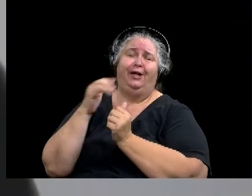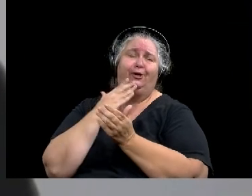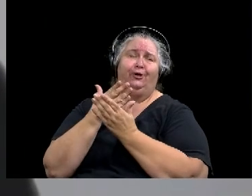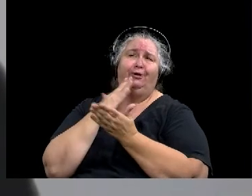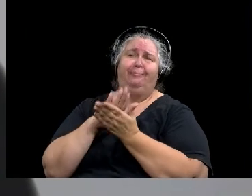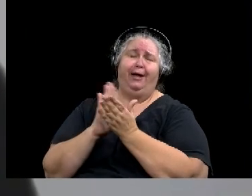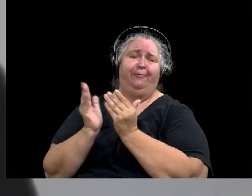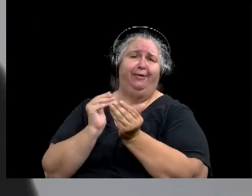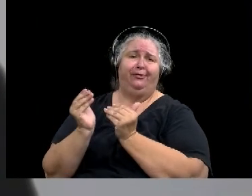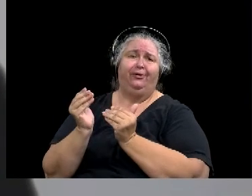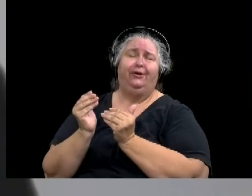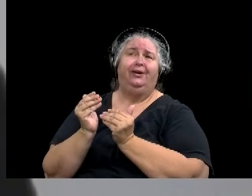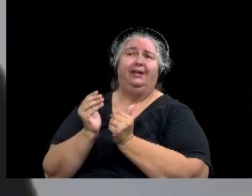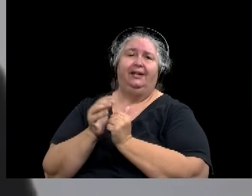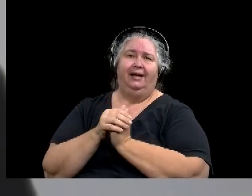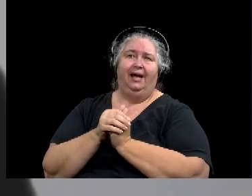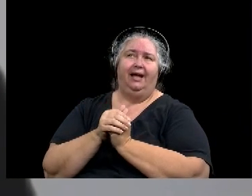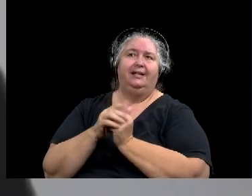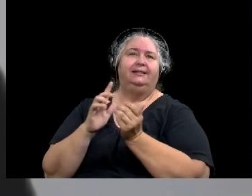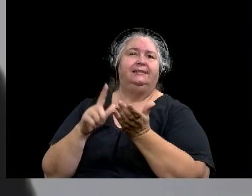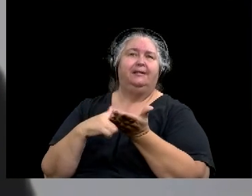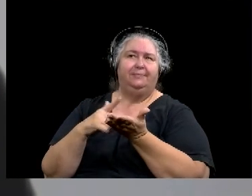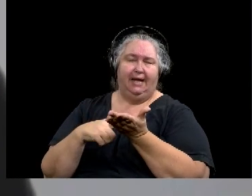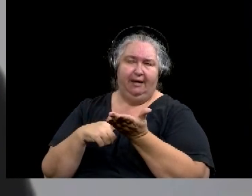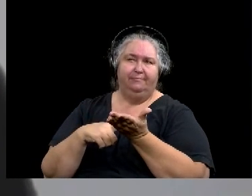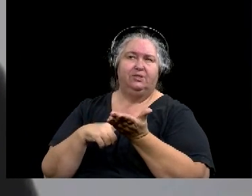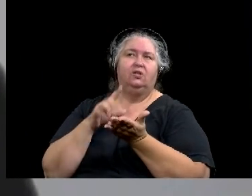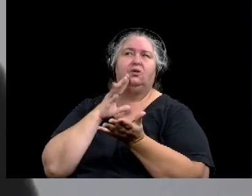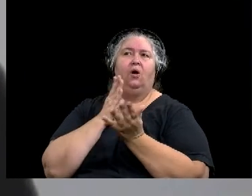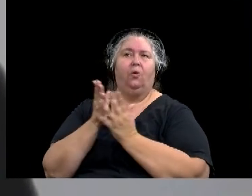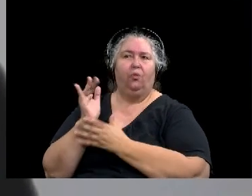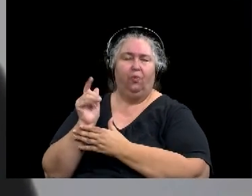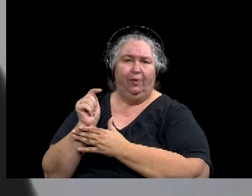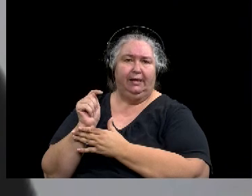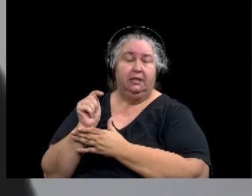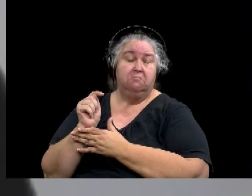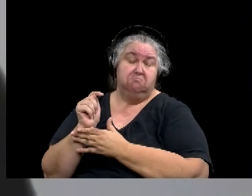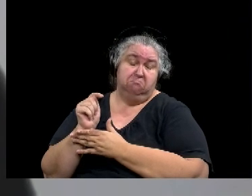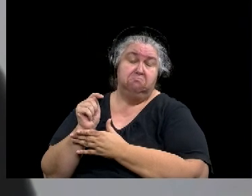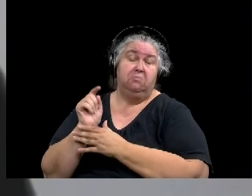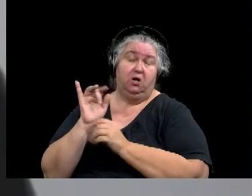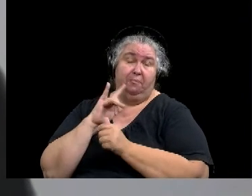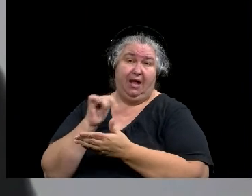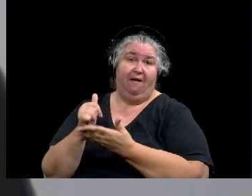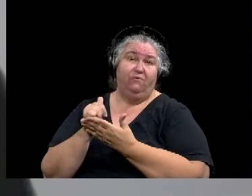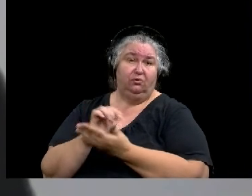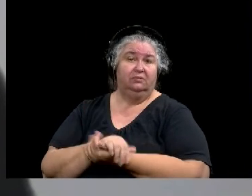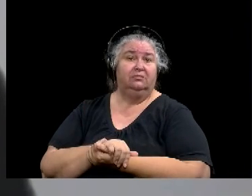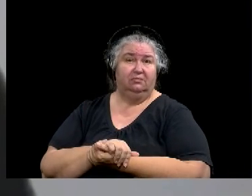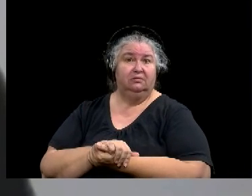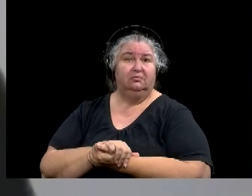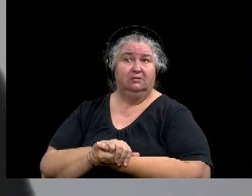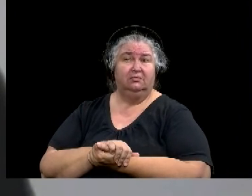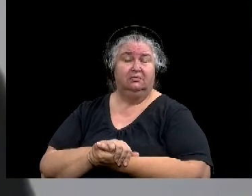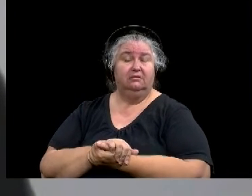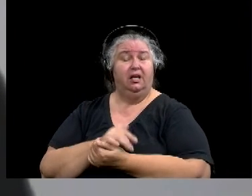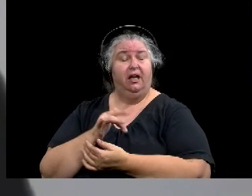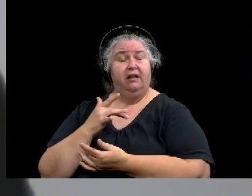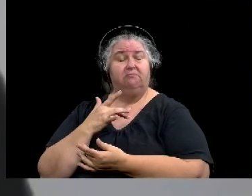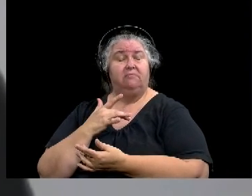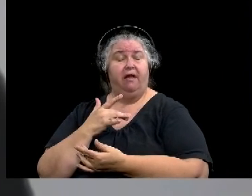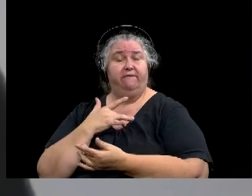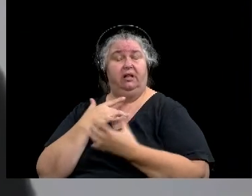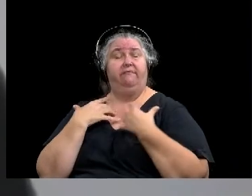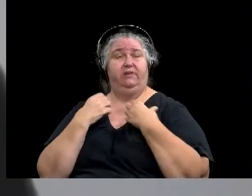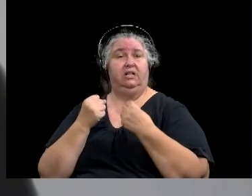compartir sus experiencias lo bueno lo malo y hablar de eso es algo muy increíble para ayudarles en